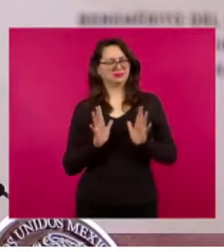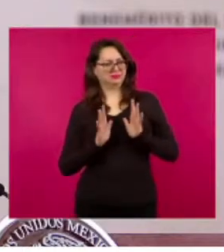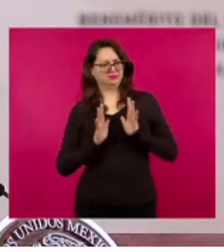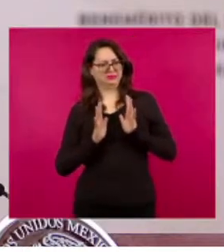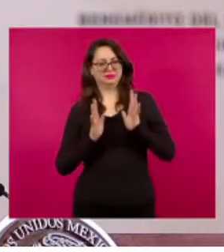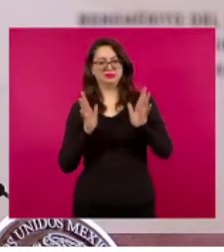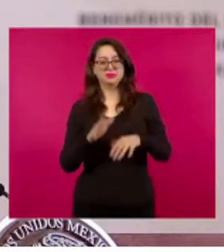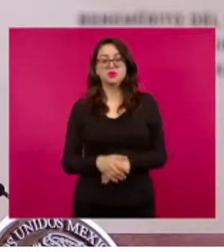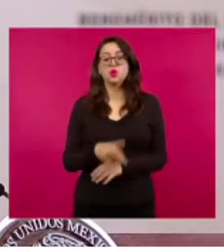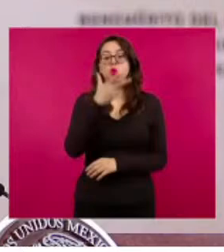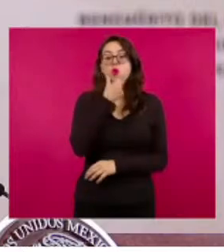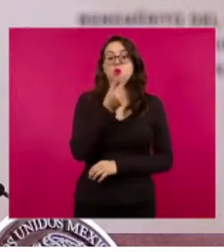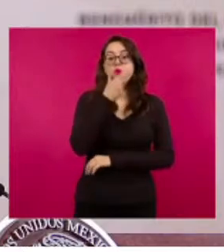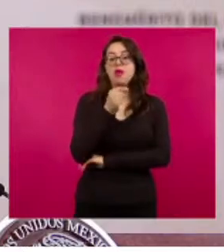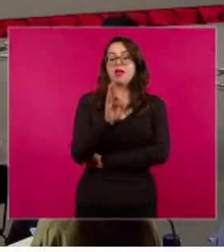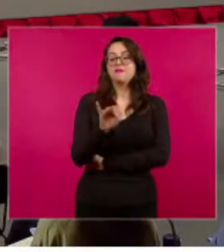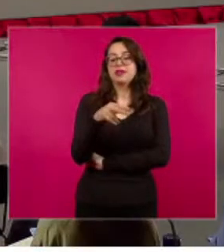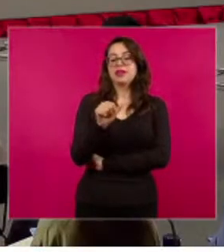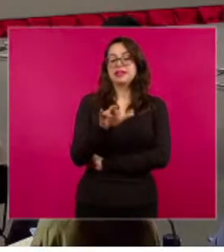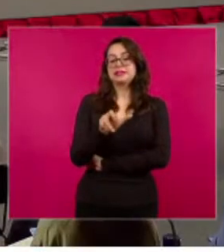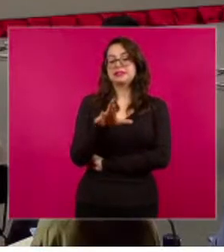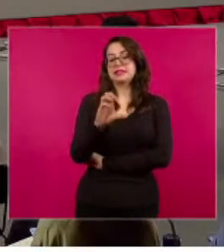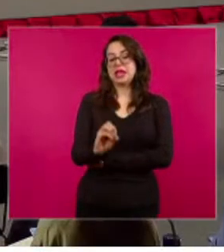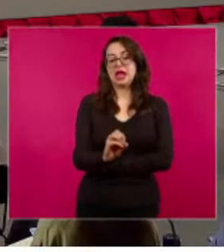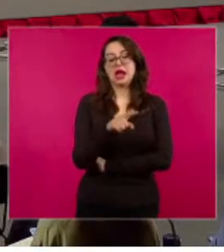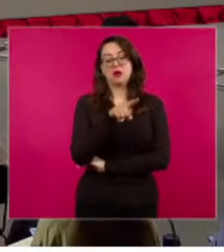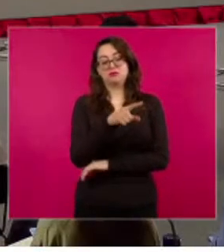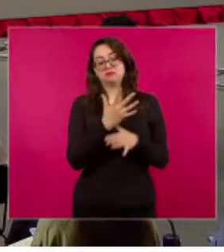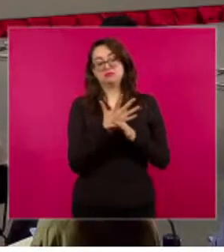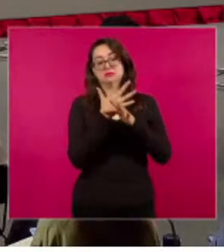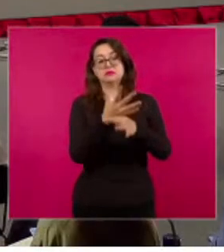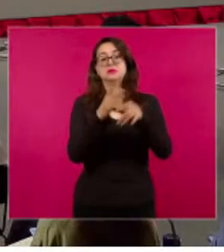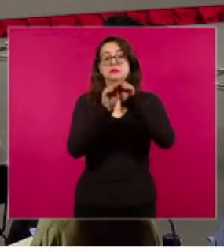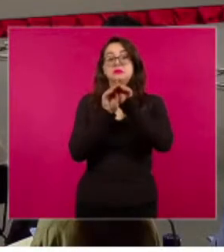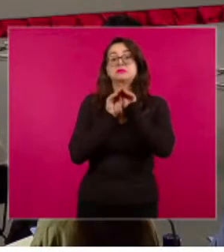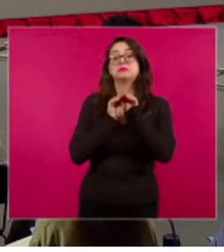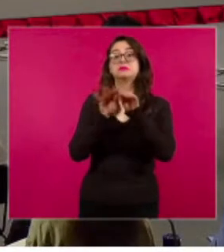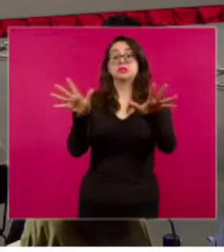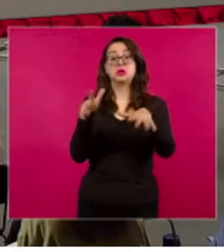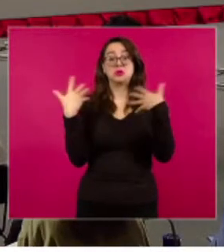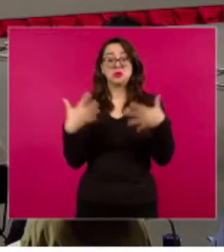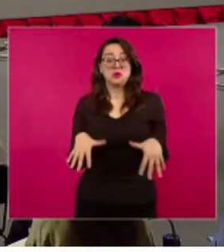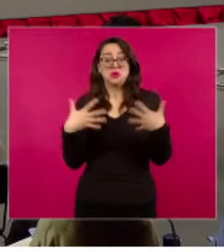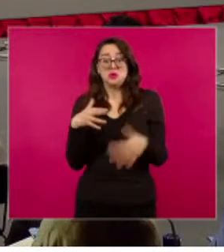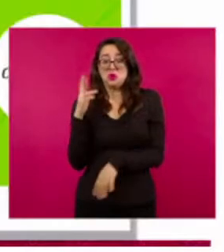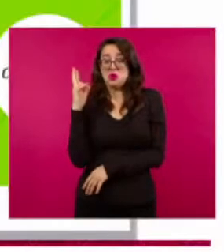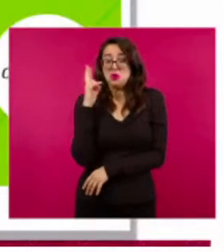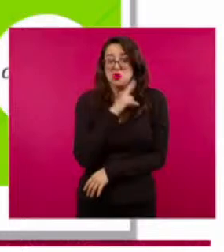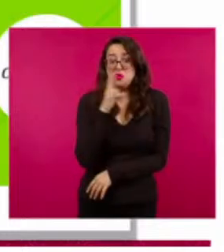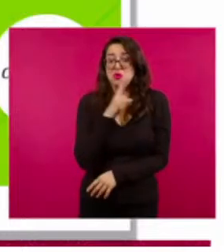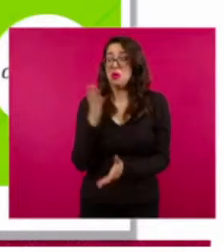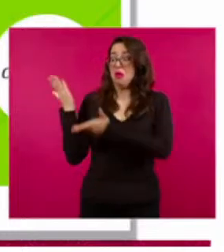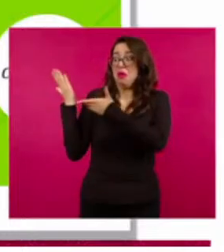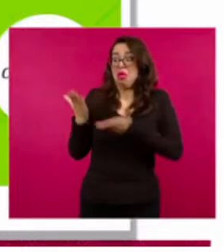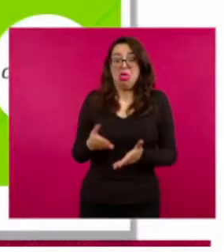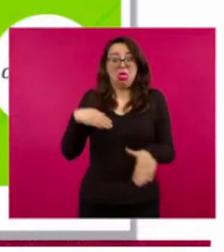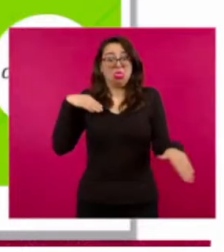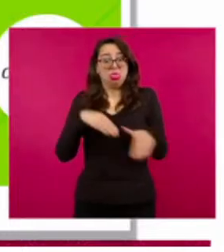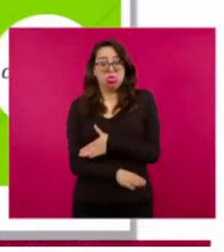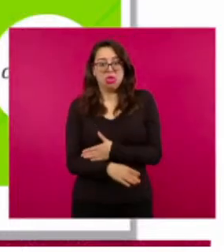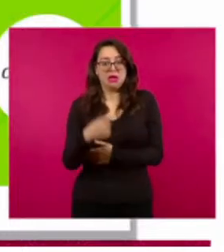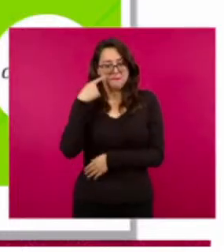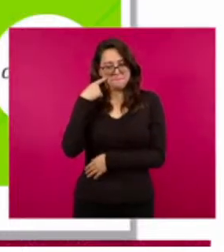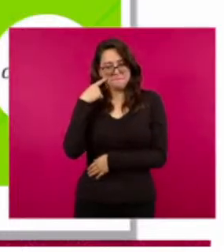no podemos mencionar, publicó una pieza titulada Putin ya está en México, en la cual, entre teorías de conspiración, el escribiente jura